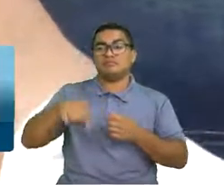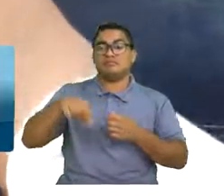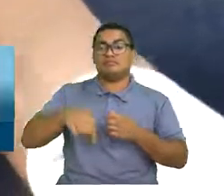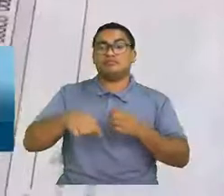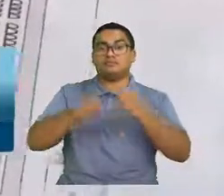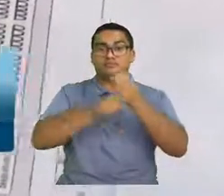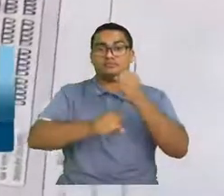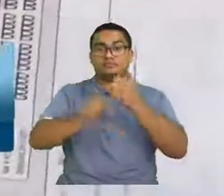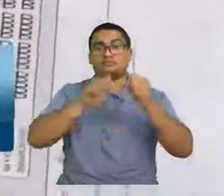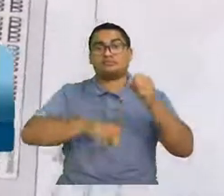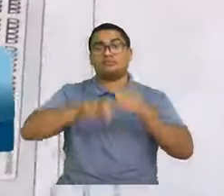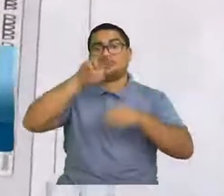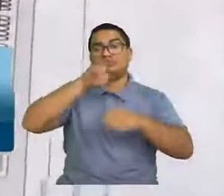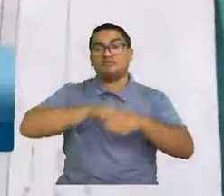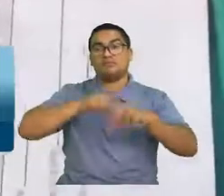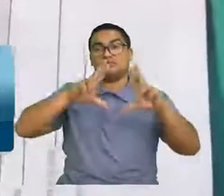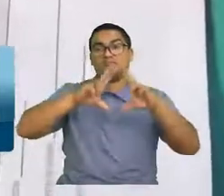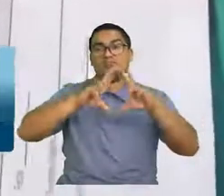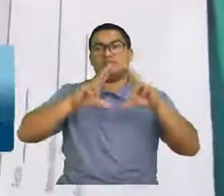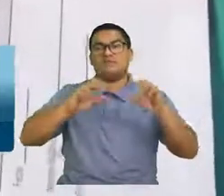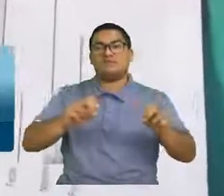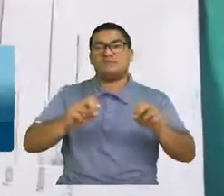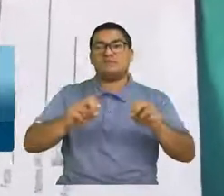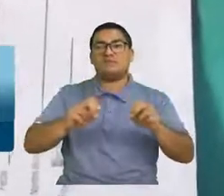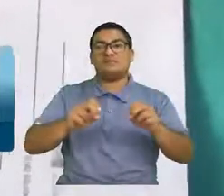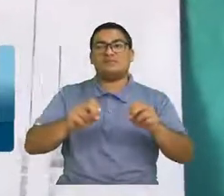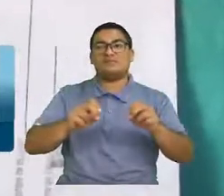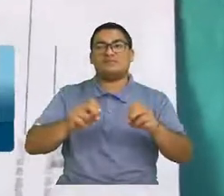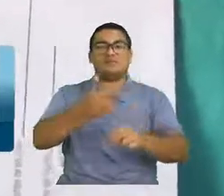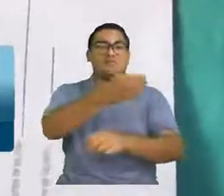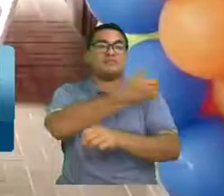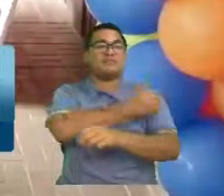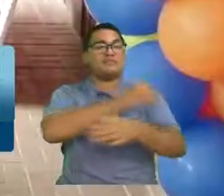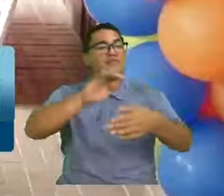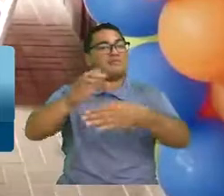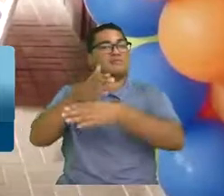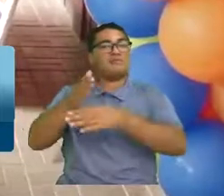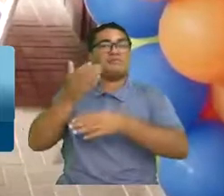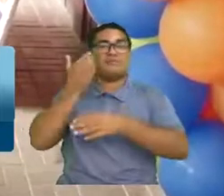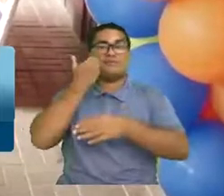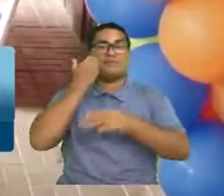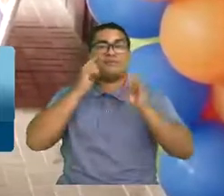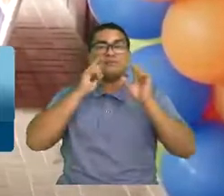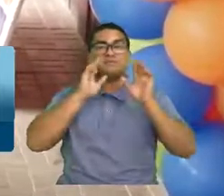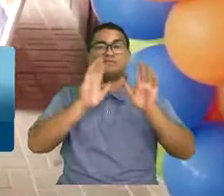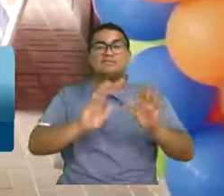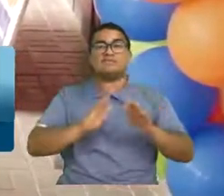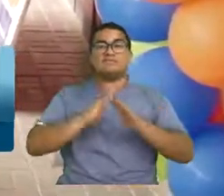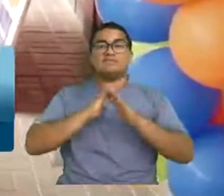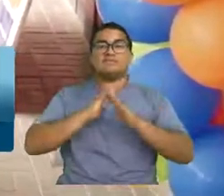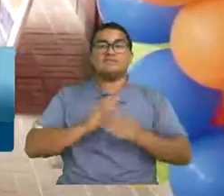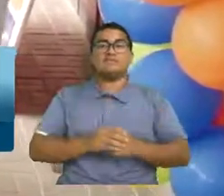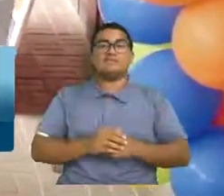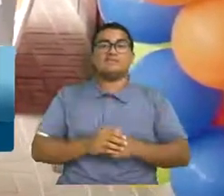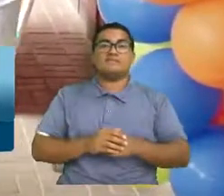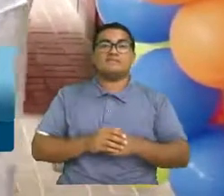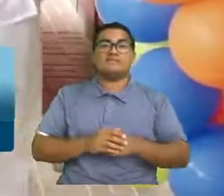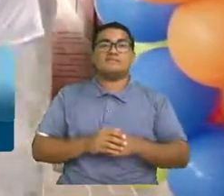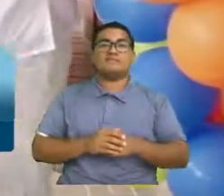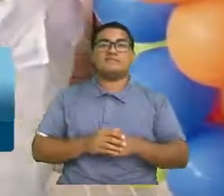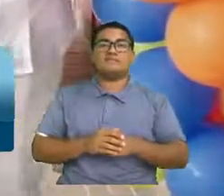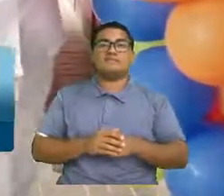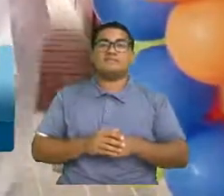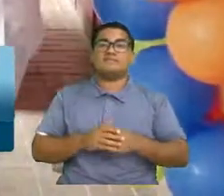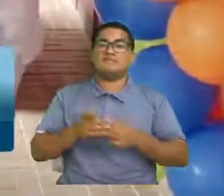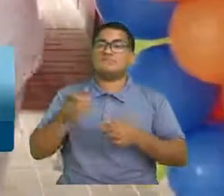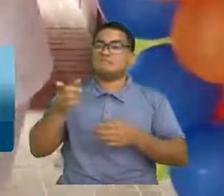vacunas, porque hablamos de que inmunizamos contra más enfermedades y más población. Ya. El último